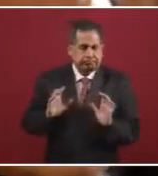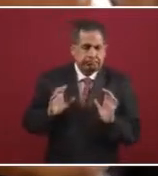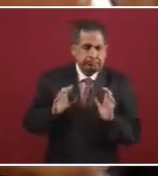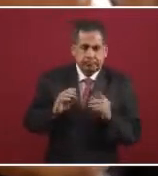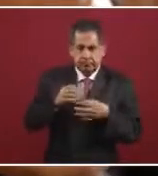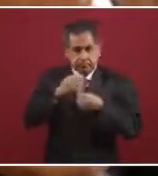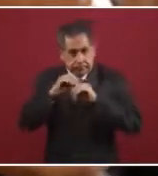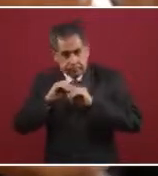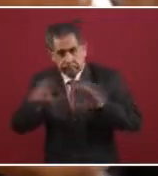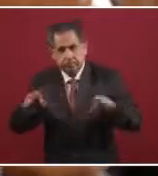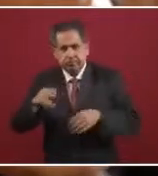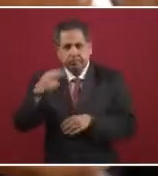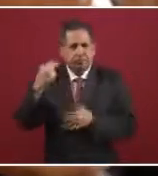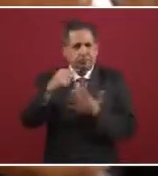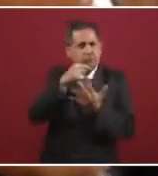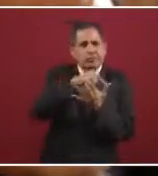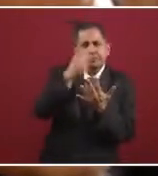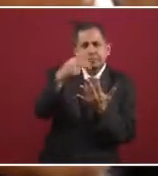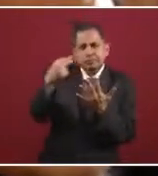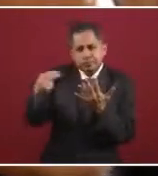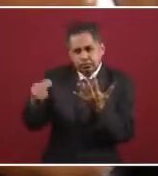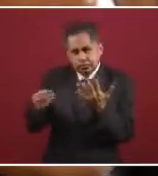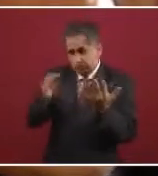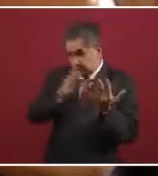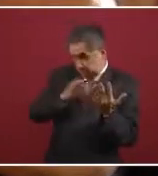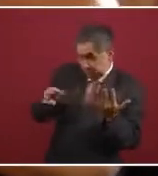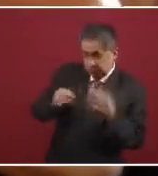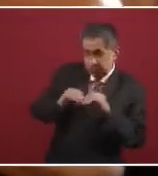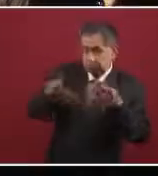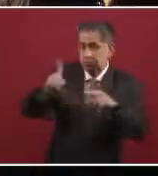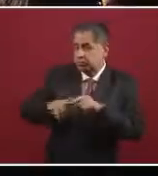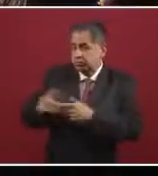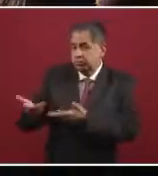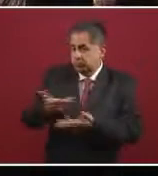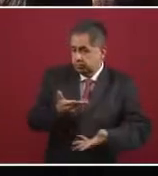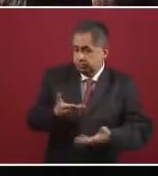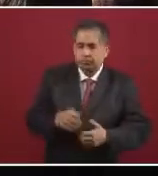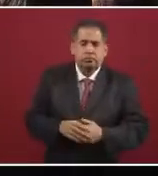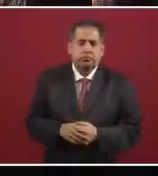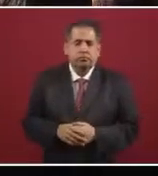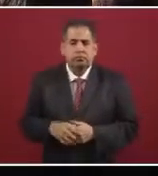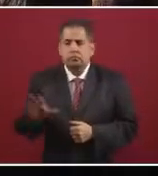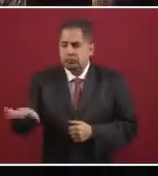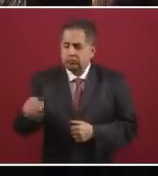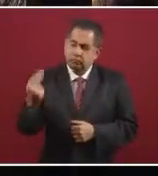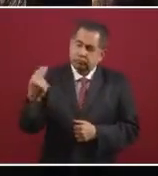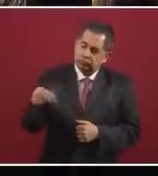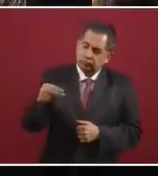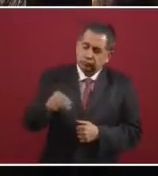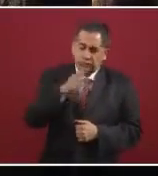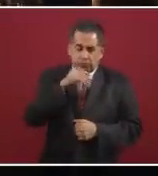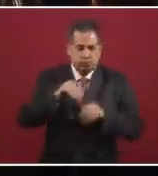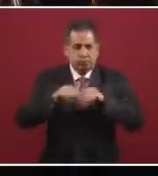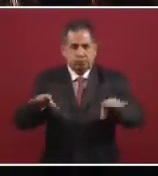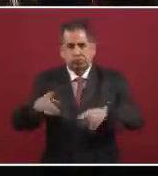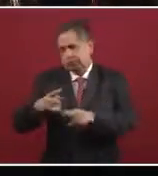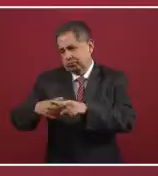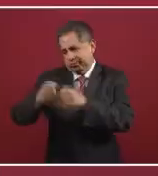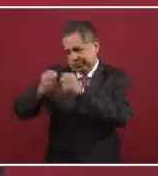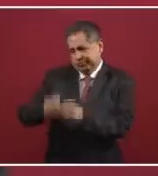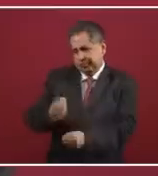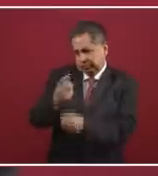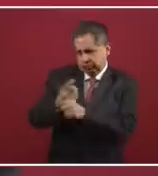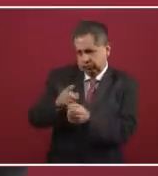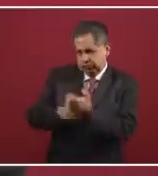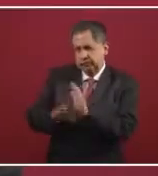a conocer entre qué personalidades son quienes han solicitado. Gracias, No canciller. podría darle los nombres por razones de seguridad,